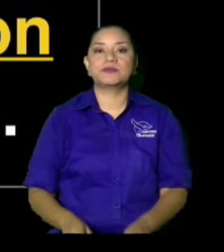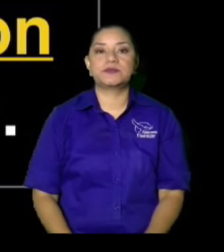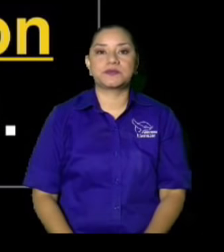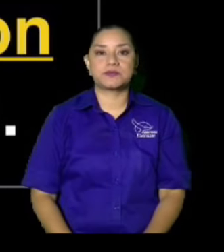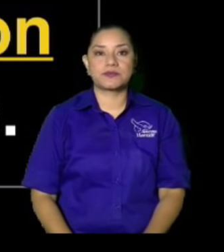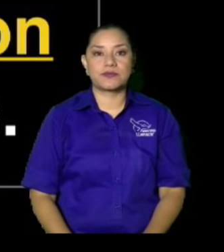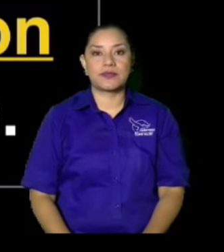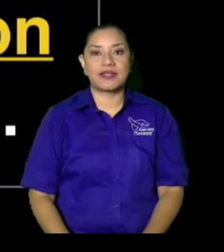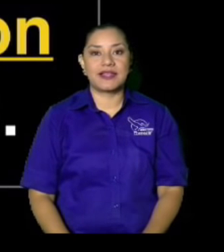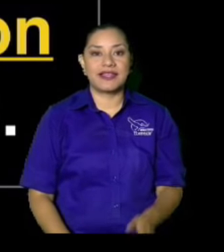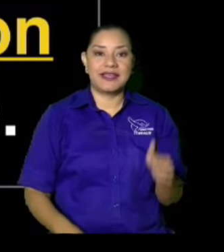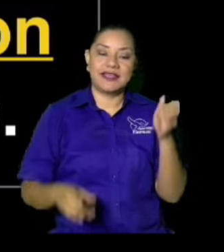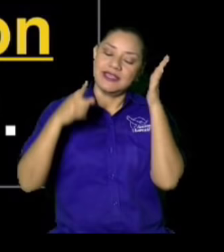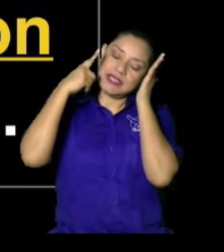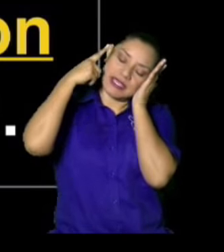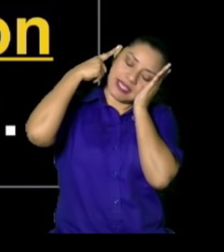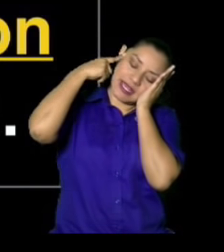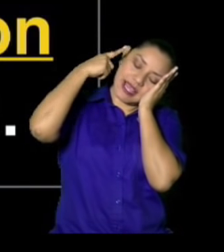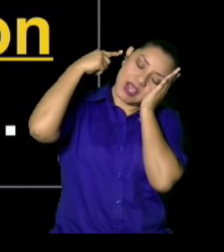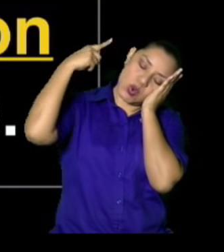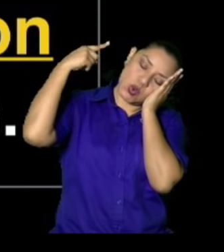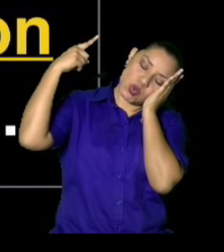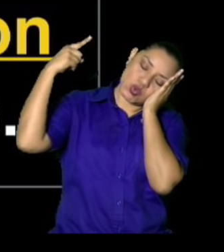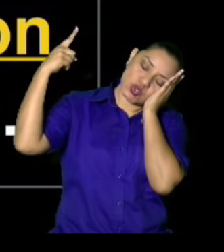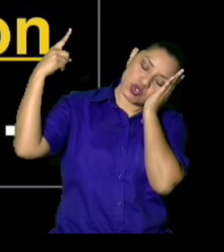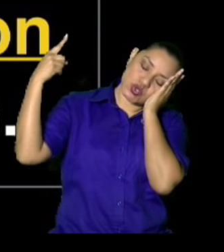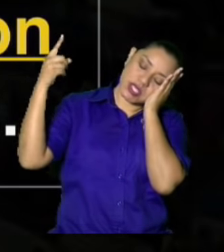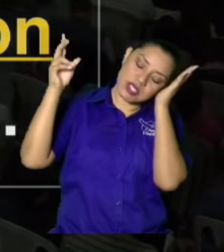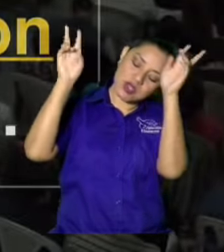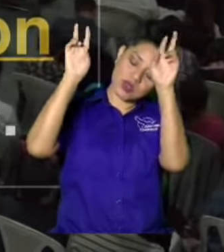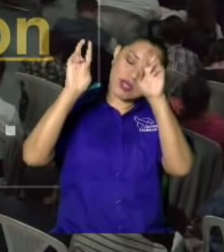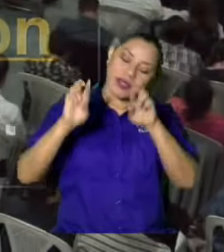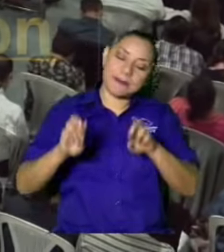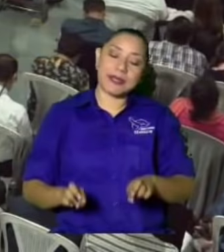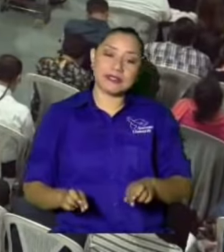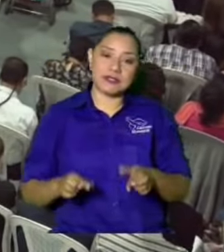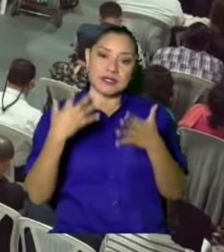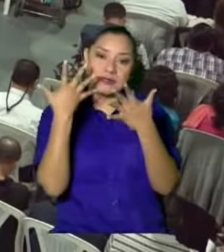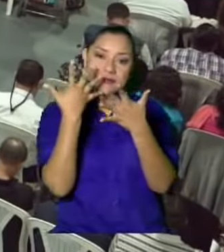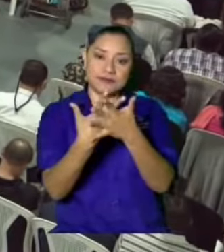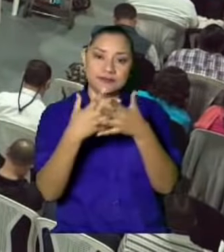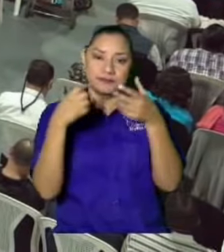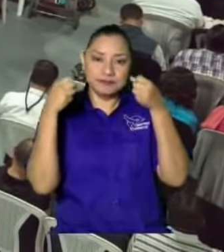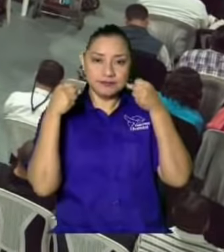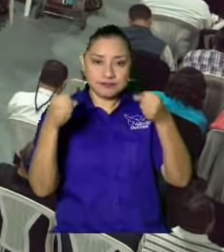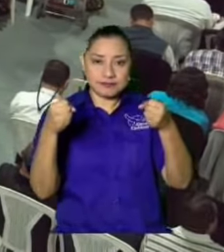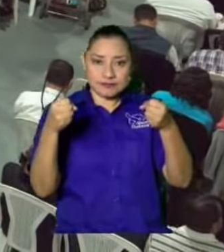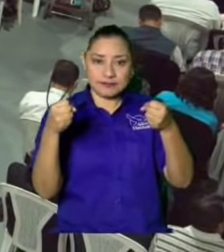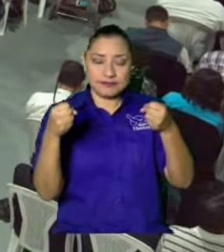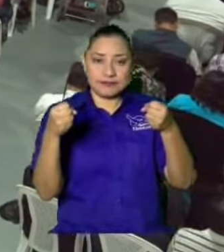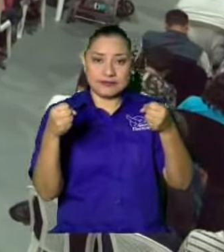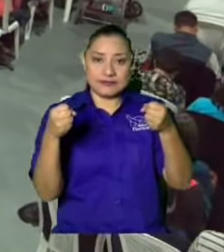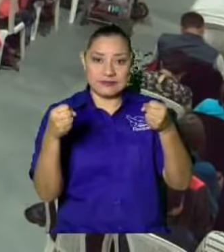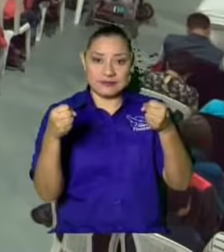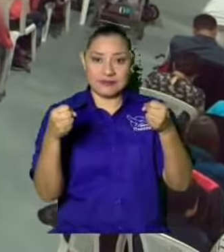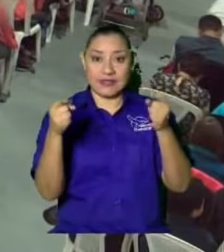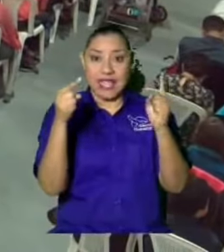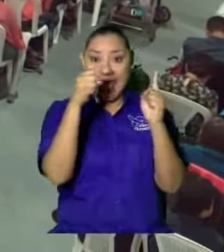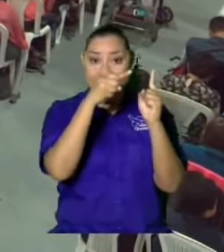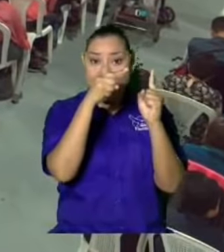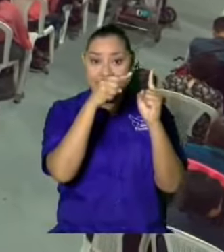Este es el sueño del carcelero. Usted conoce muy bien este pasaje. El carcelero y el